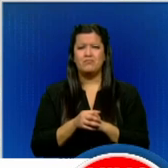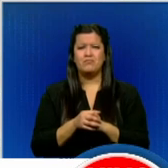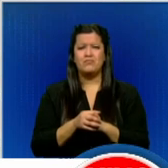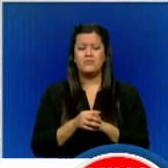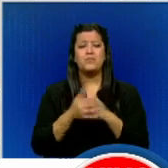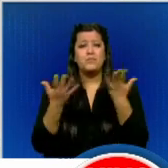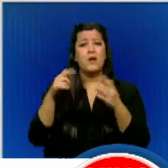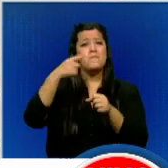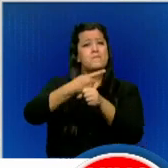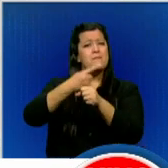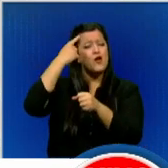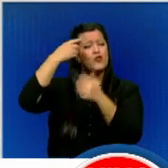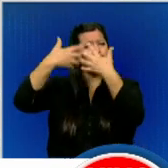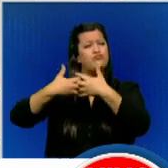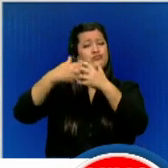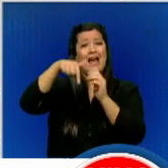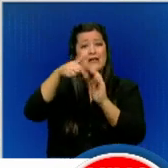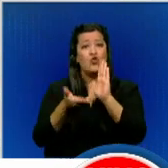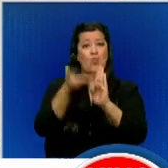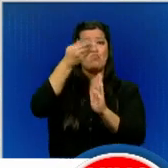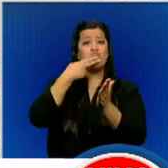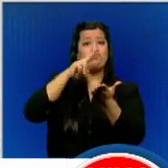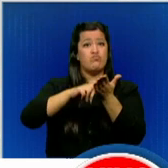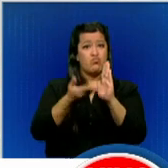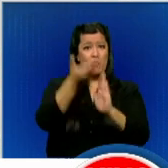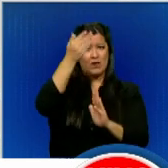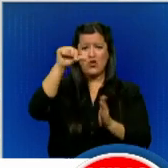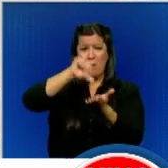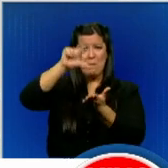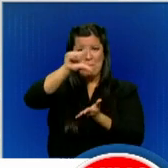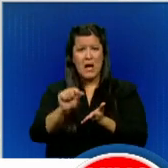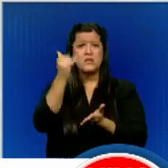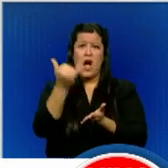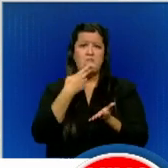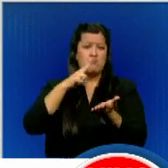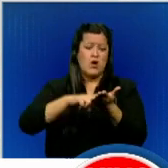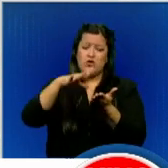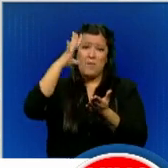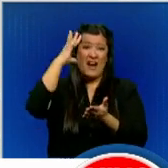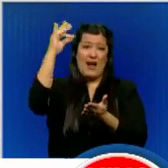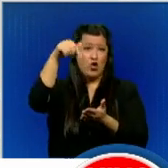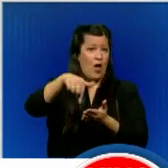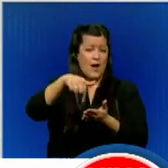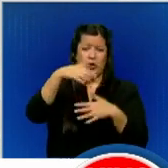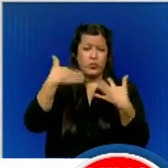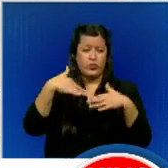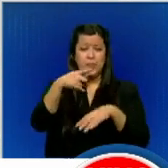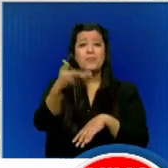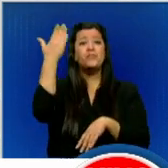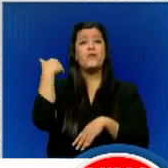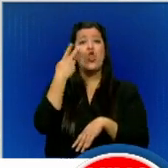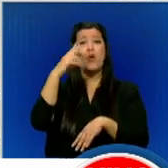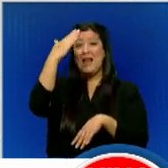la primera reflexión esto es un aumento de la presión tributaria en un país que ya tiene una presión tributaria récord en el año 2015